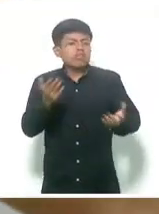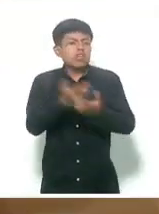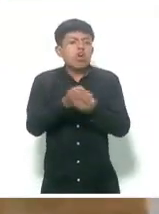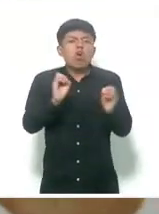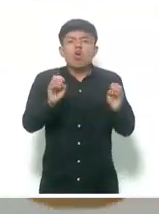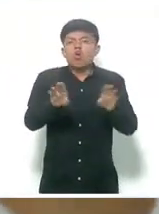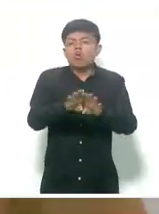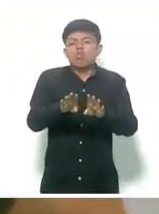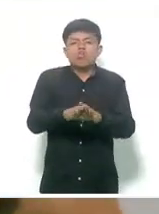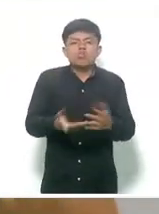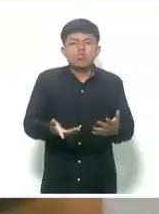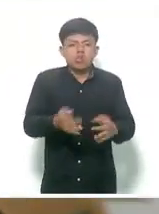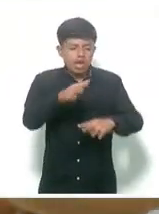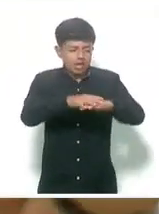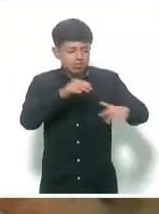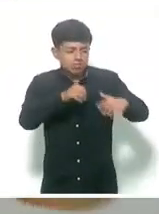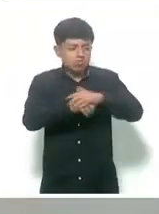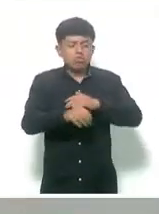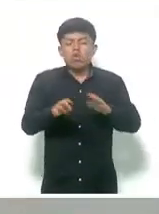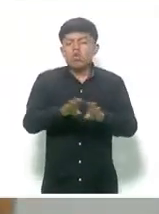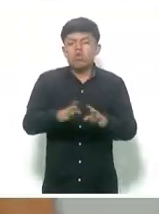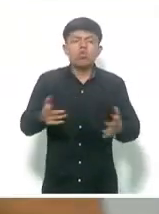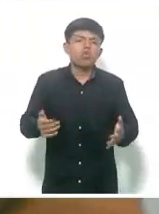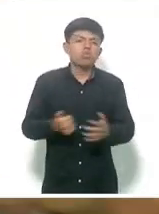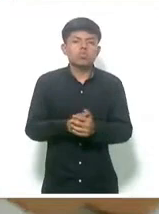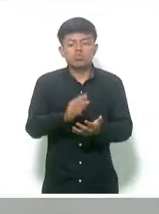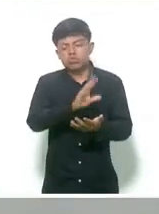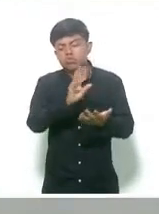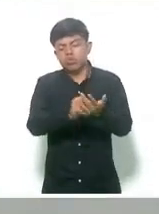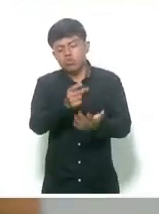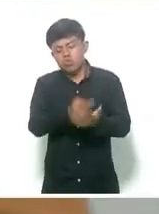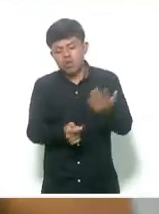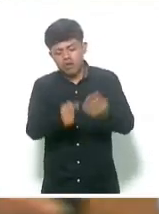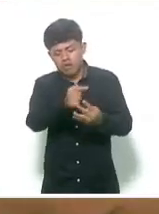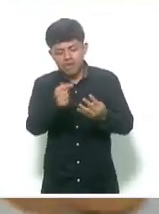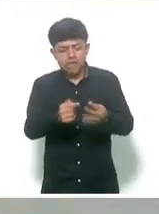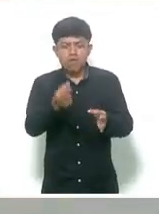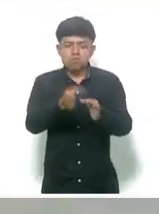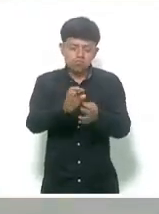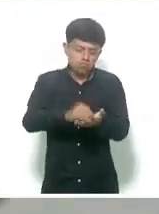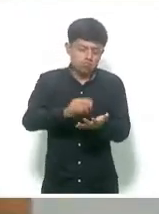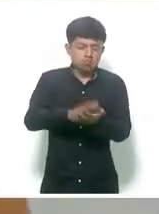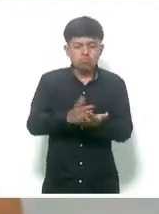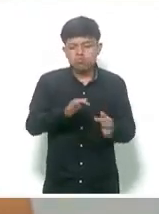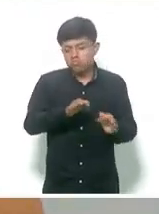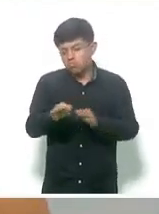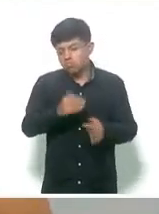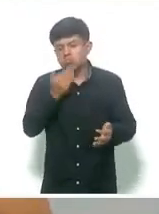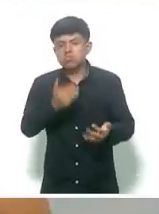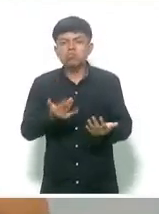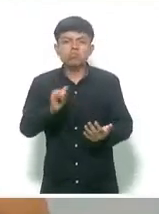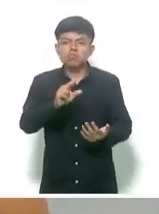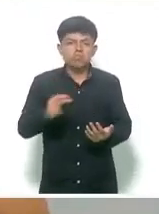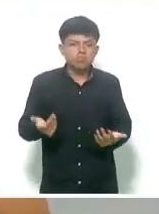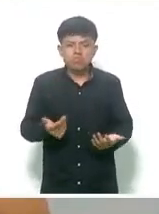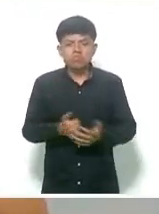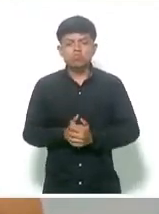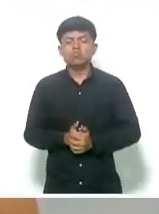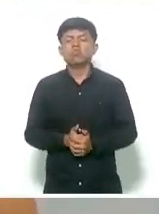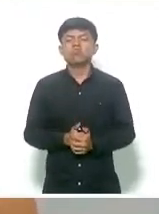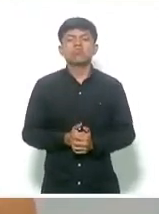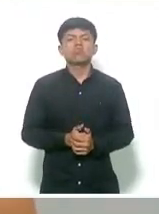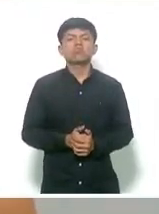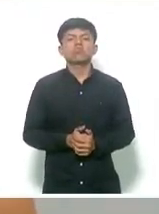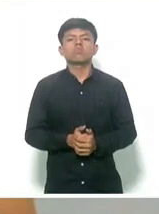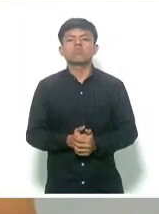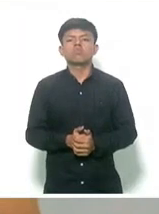lograr esas detenciones cómo está el esquema de operaciones en la zona en el municipio se hacen trabajos que los hacemos Eh en